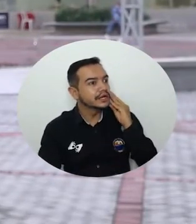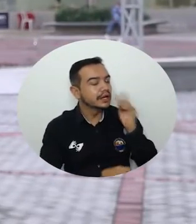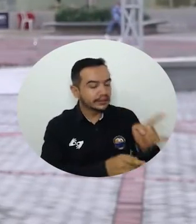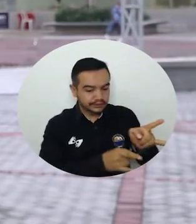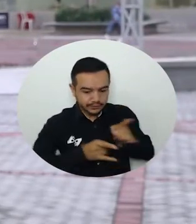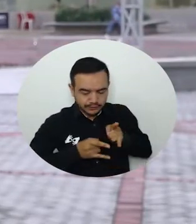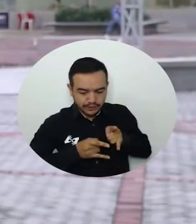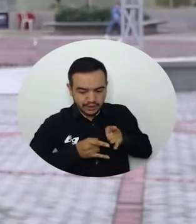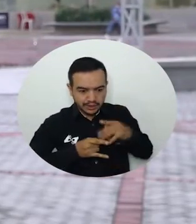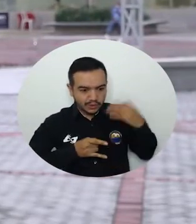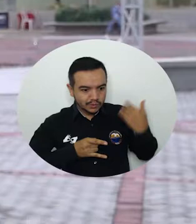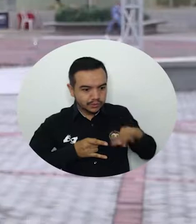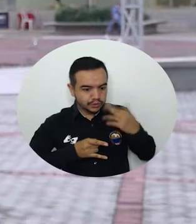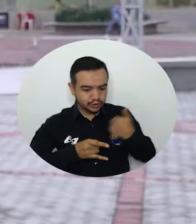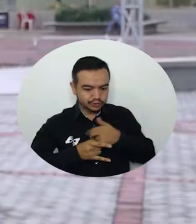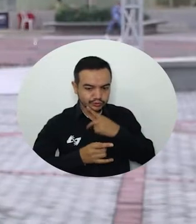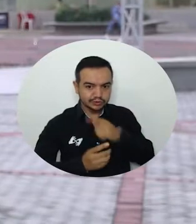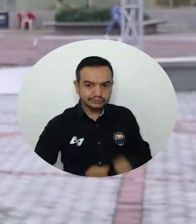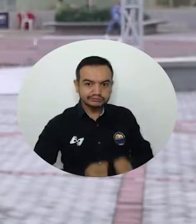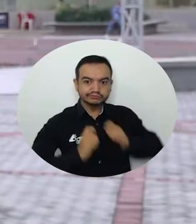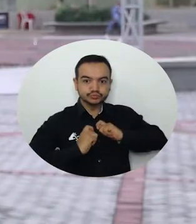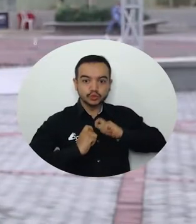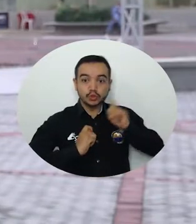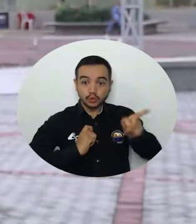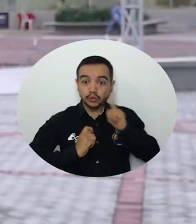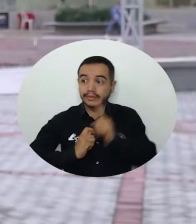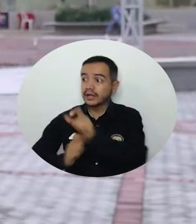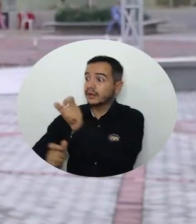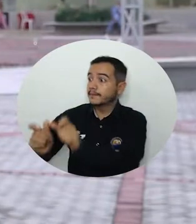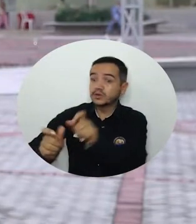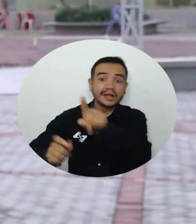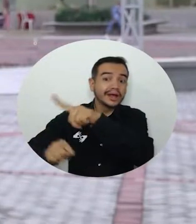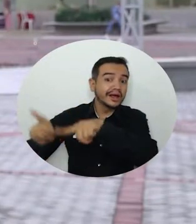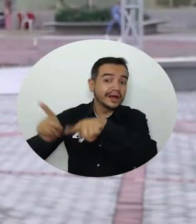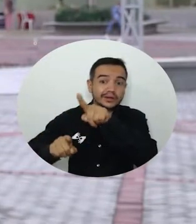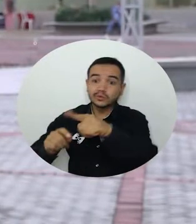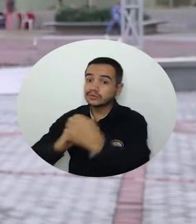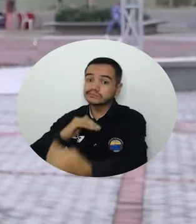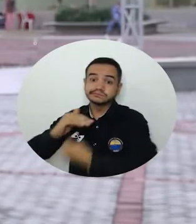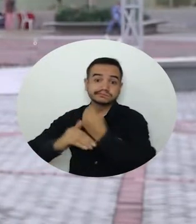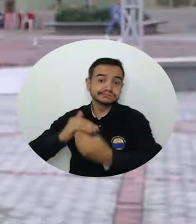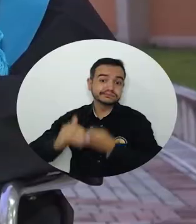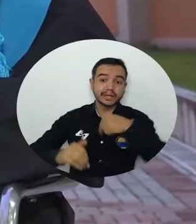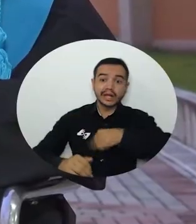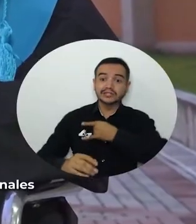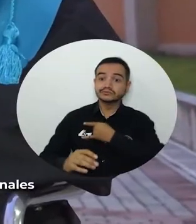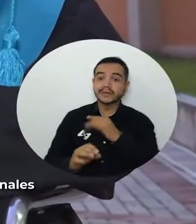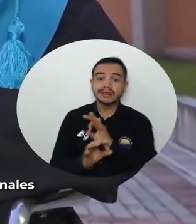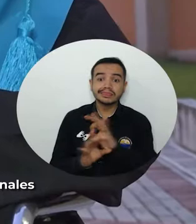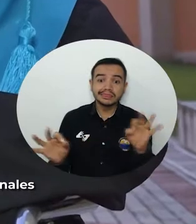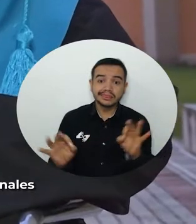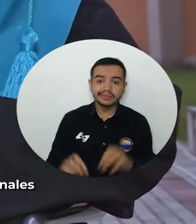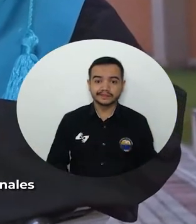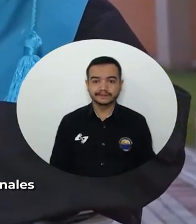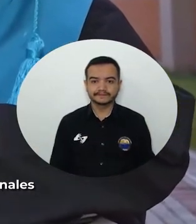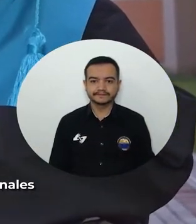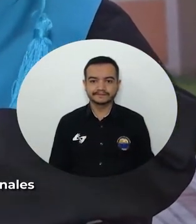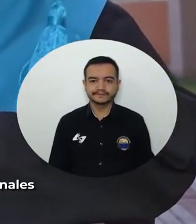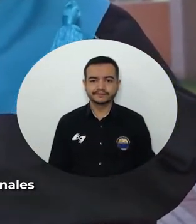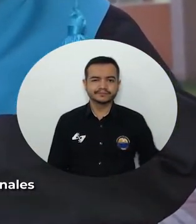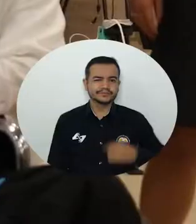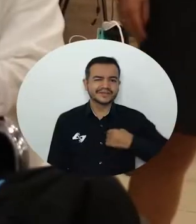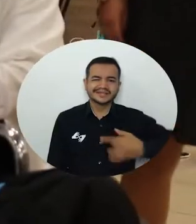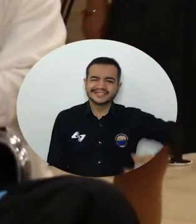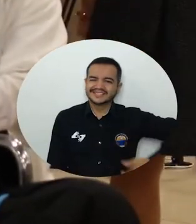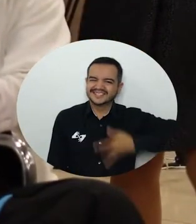tenemos una responsabilidad muy grande con aquellas personas que no han tenido la oportunidad de acceder a la educación superior. Un grandísimo